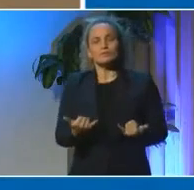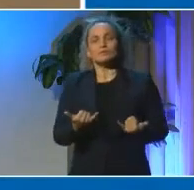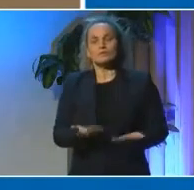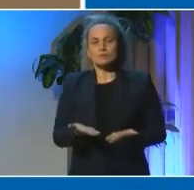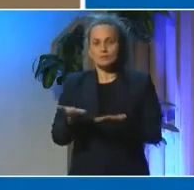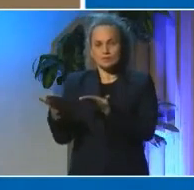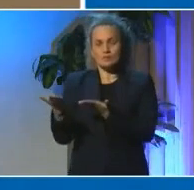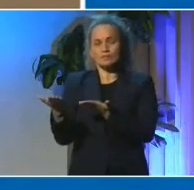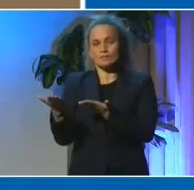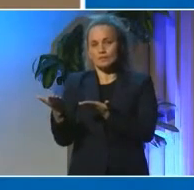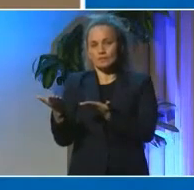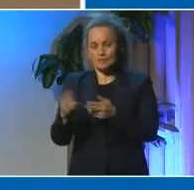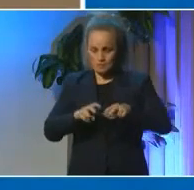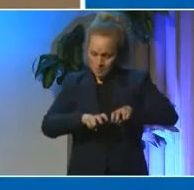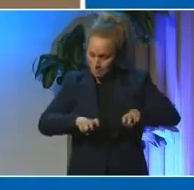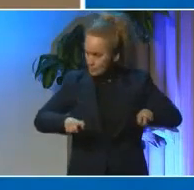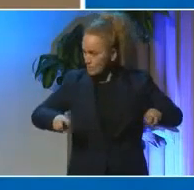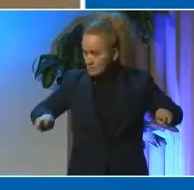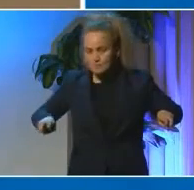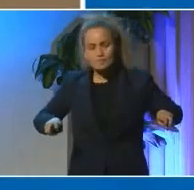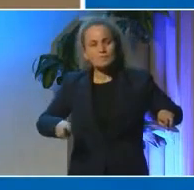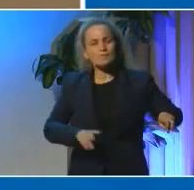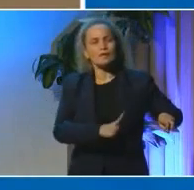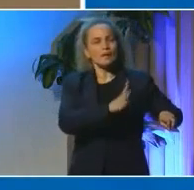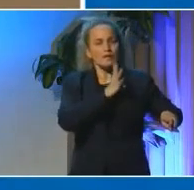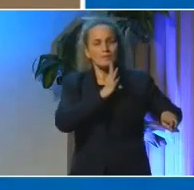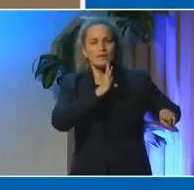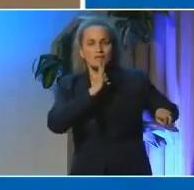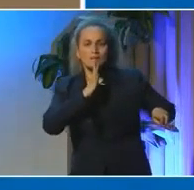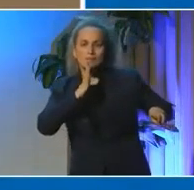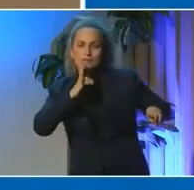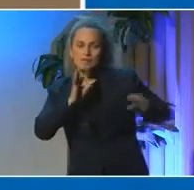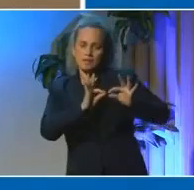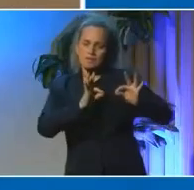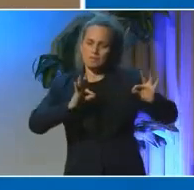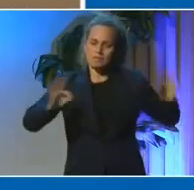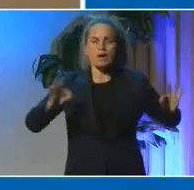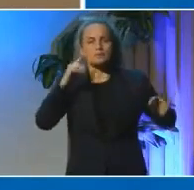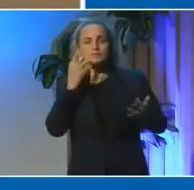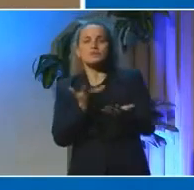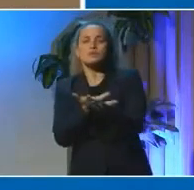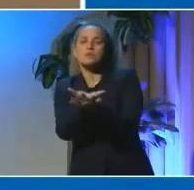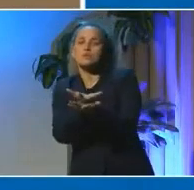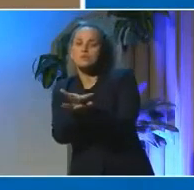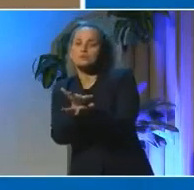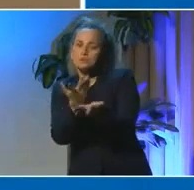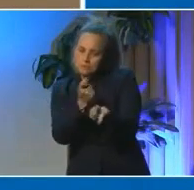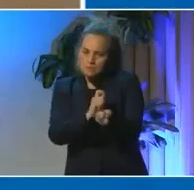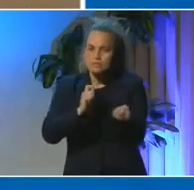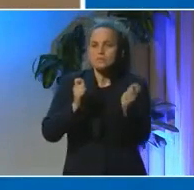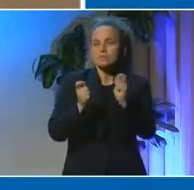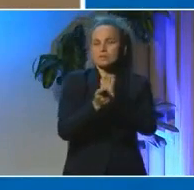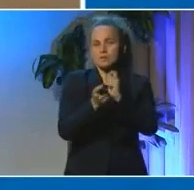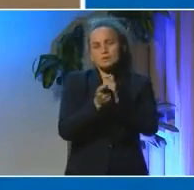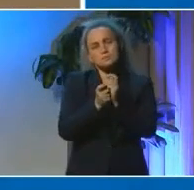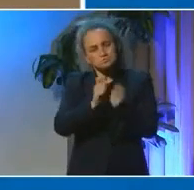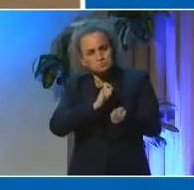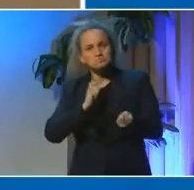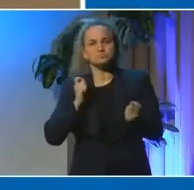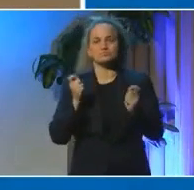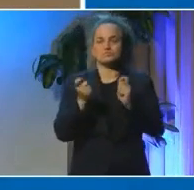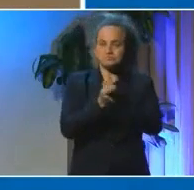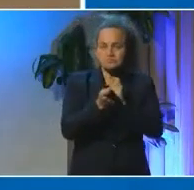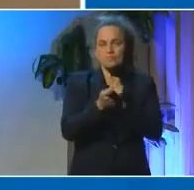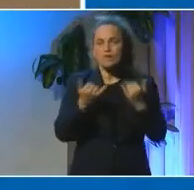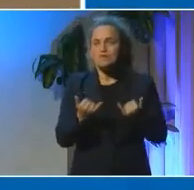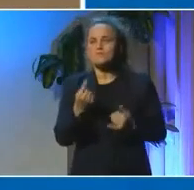la palabra a cada uno para que de pronto diga una frase muy corta como de algún consejo que invite la regeneración Esto es algo que está pasando pero